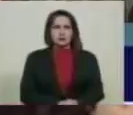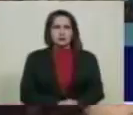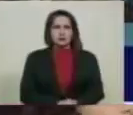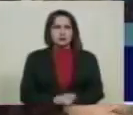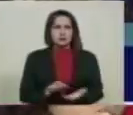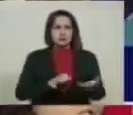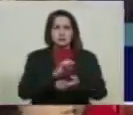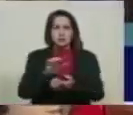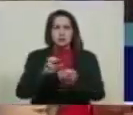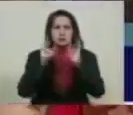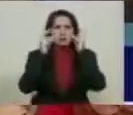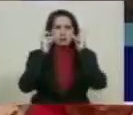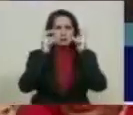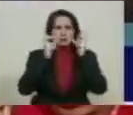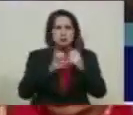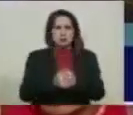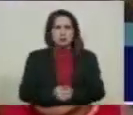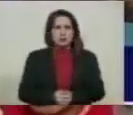Cada golpe que el enemigo dé,